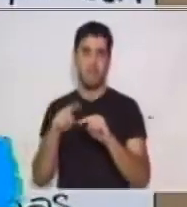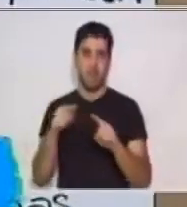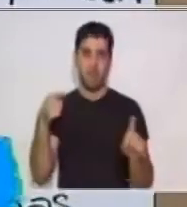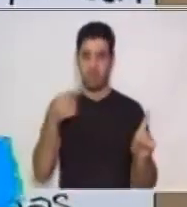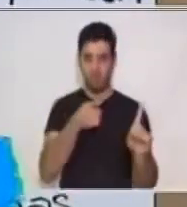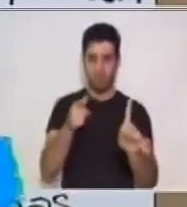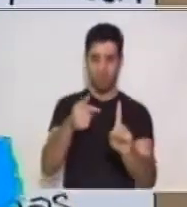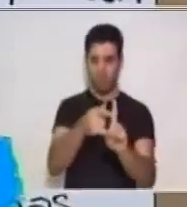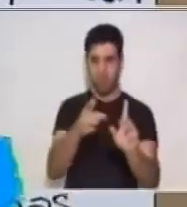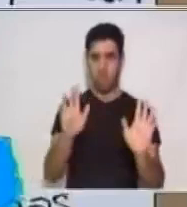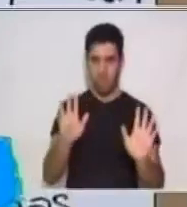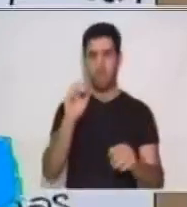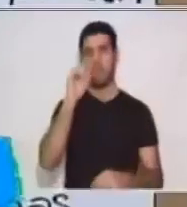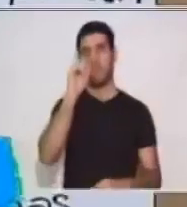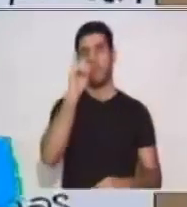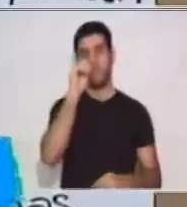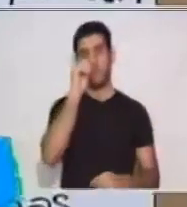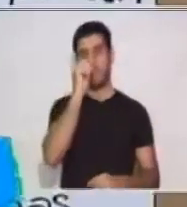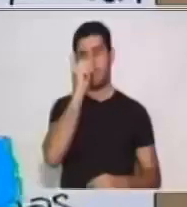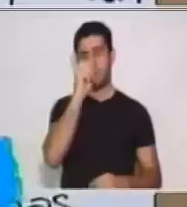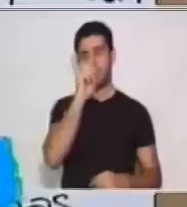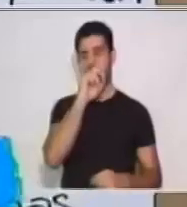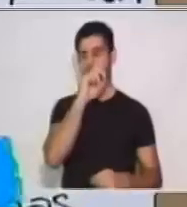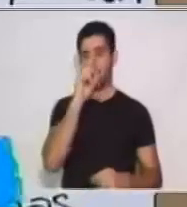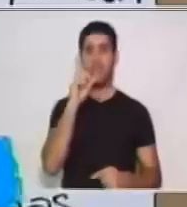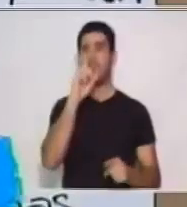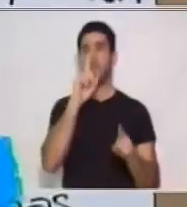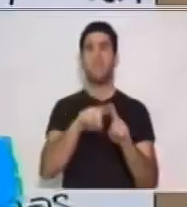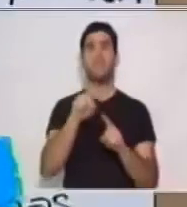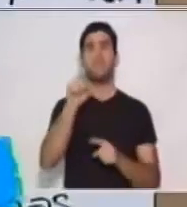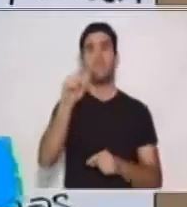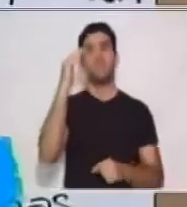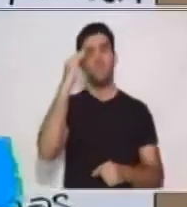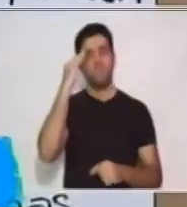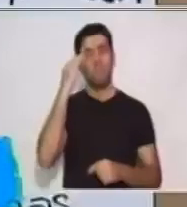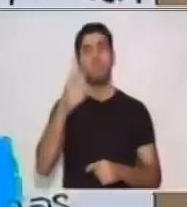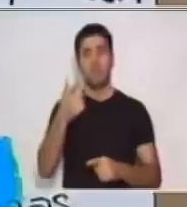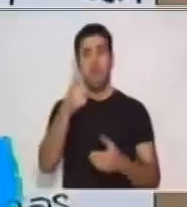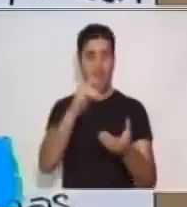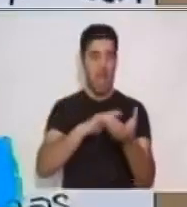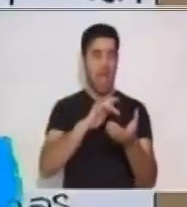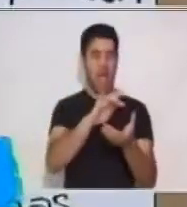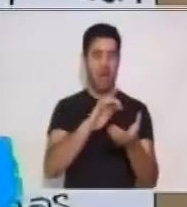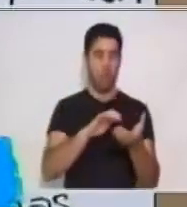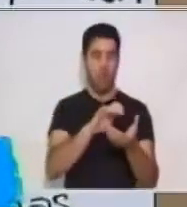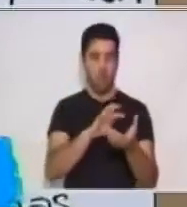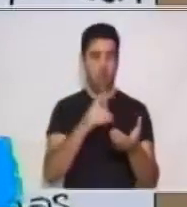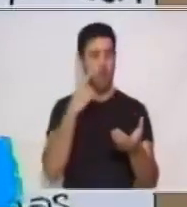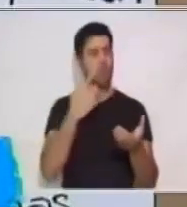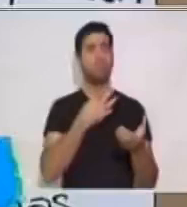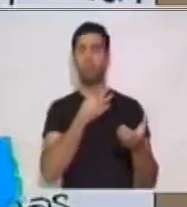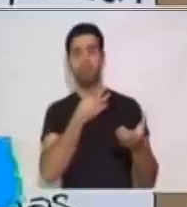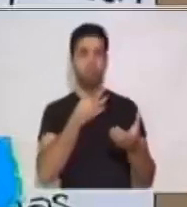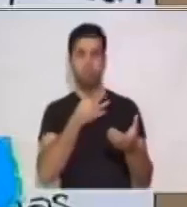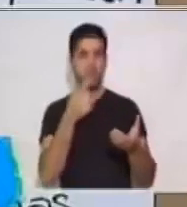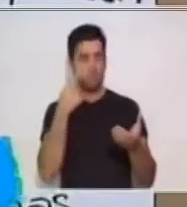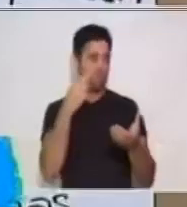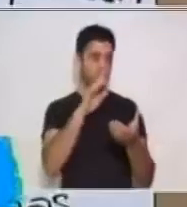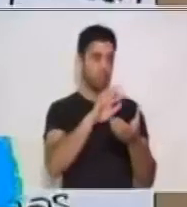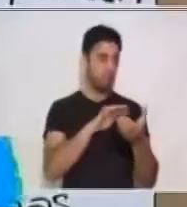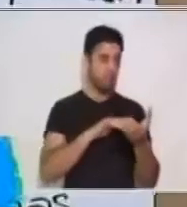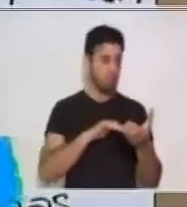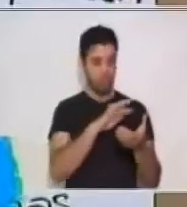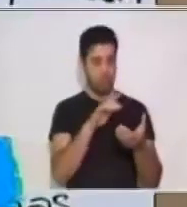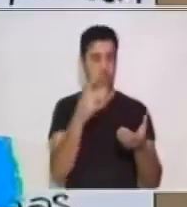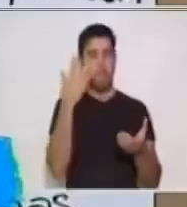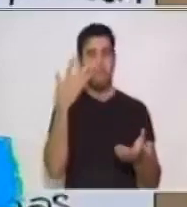caminos. Y te recomiendo que explores tu calculadora, que te pongas a multiplicar y a probar,